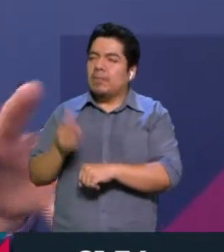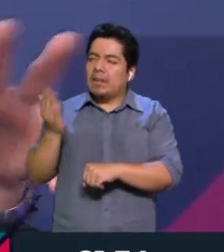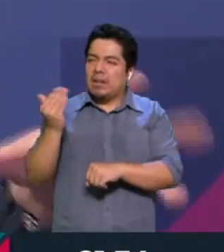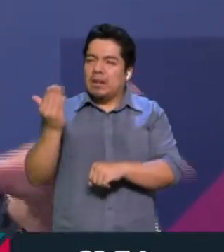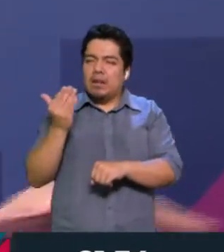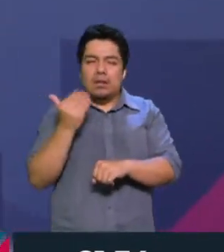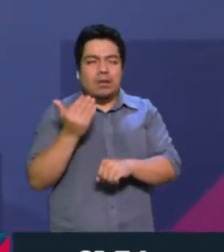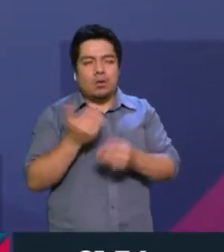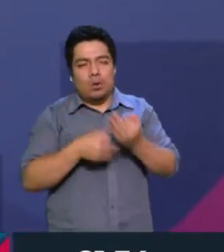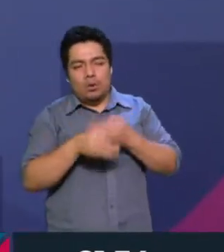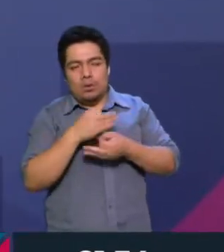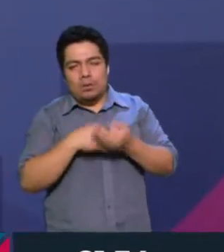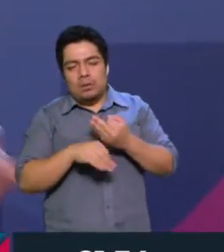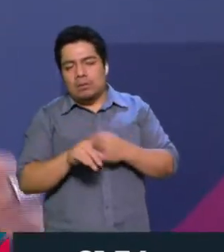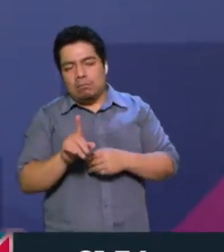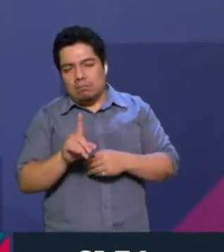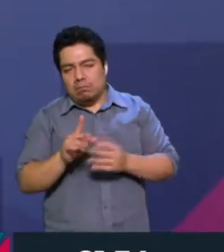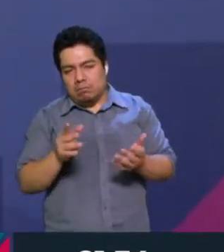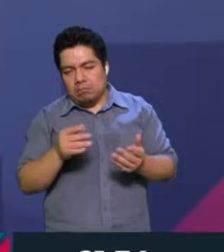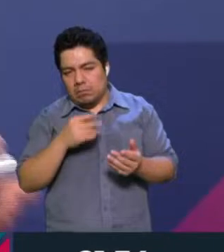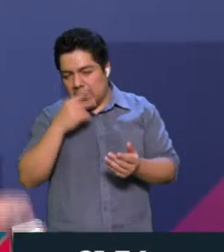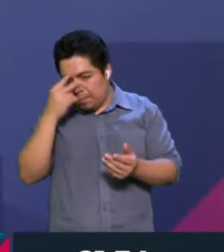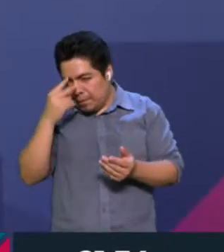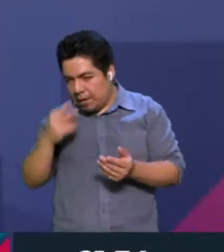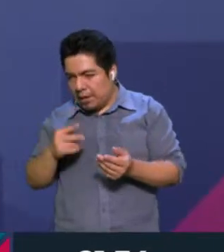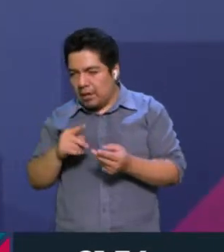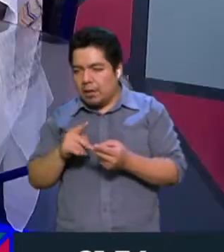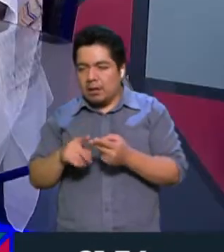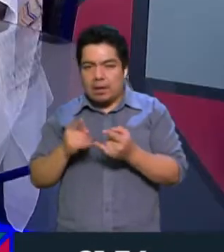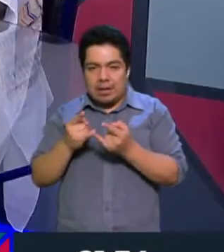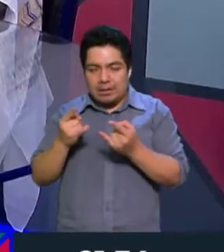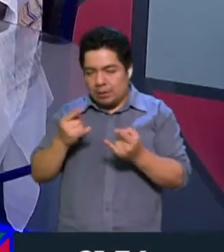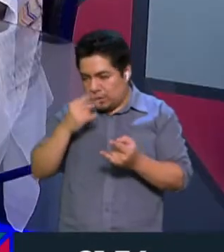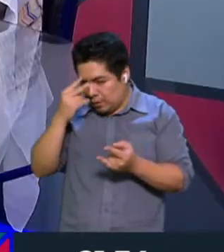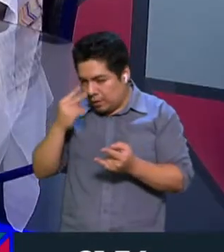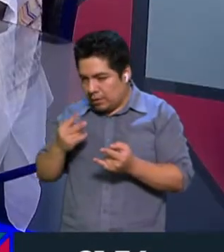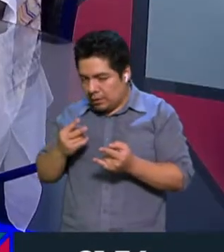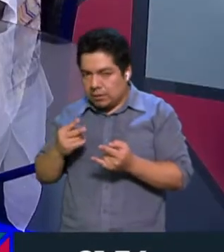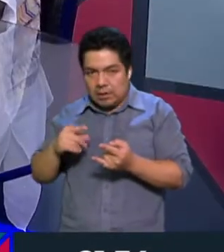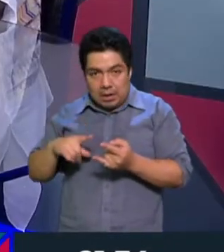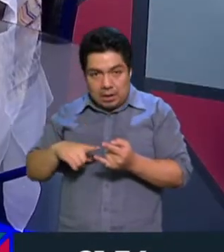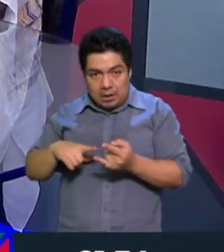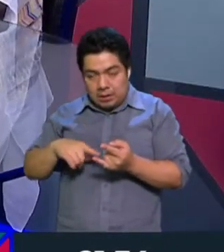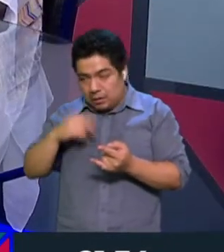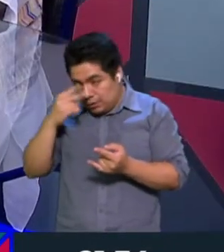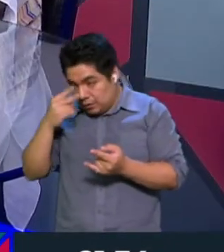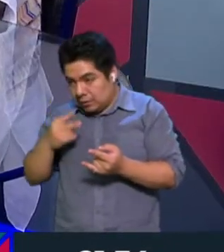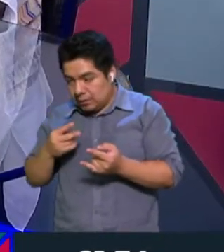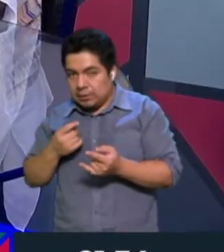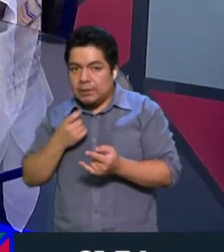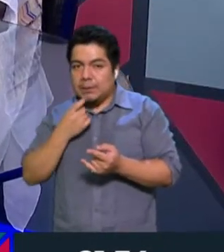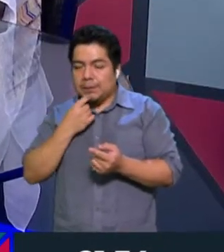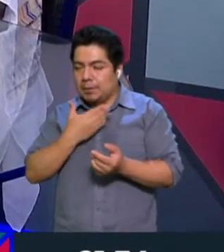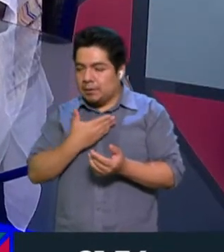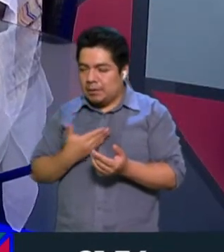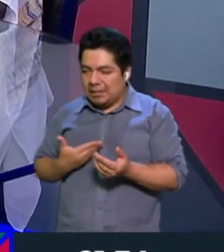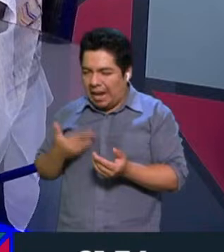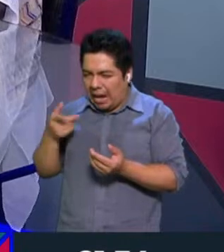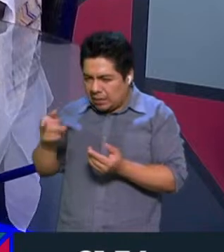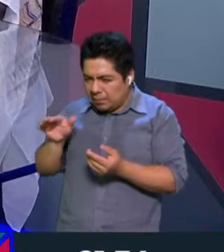es conocer poco, no solo a México, no solo la historia de México, sino menos al gobierno de México en la figura del presidente López